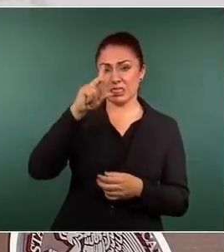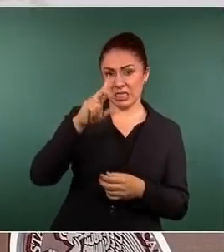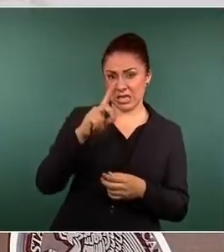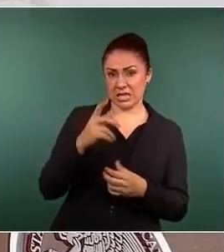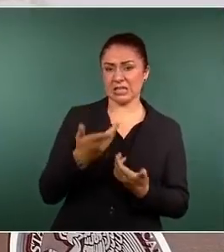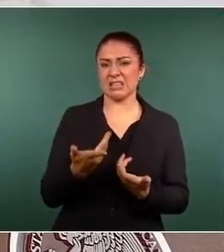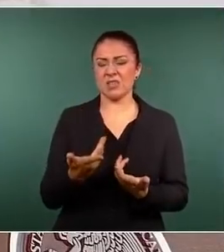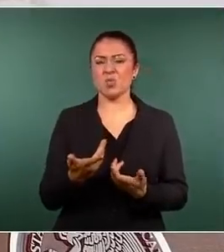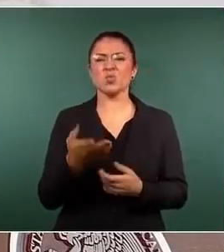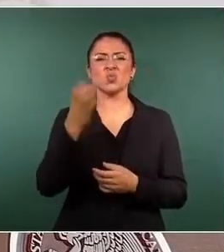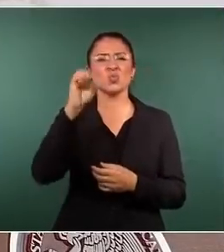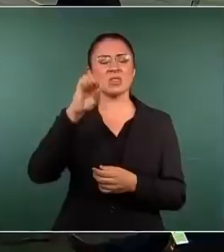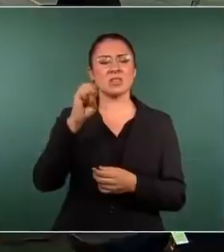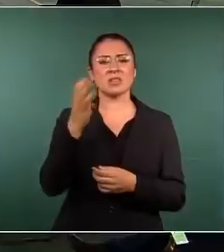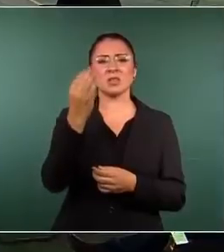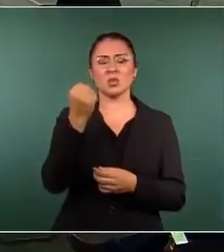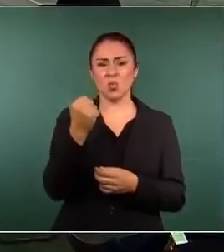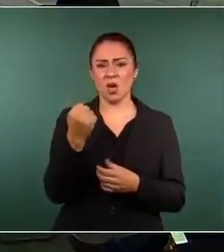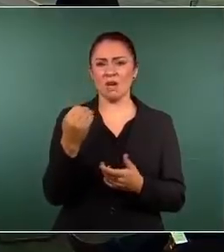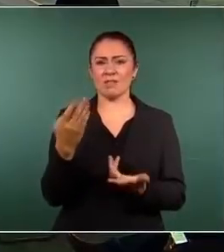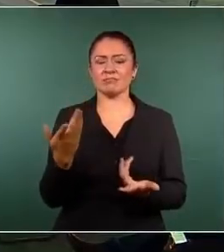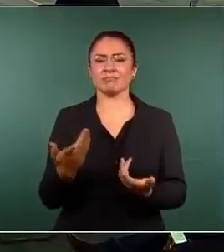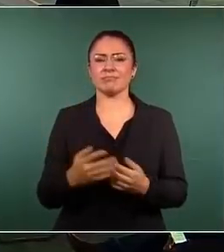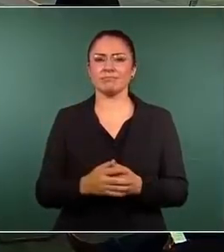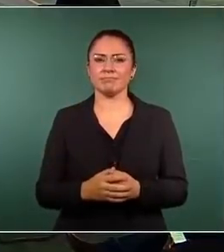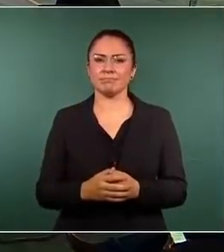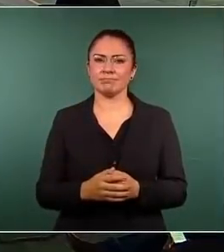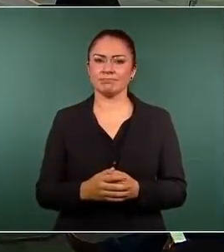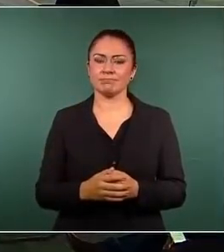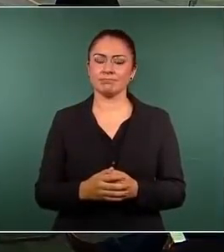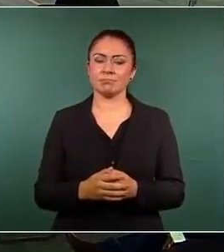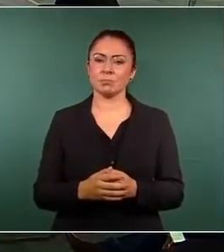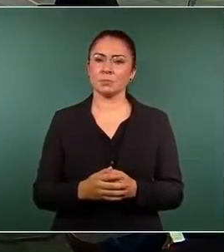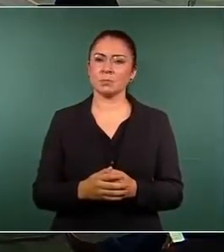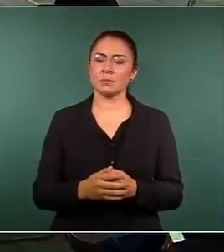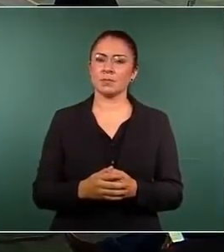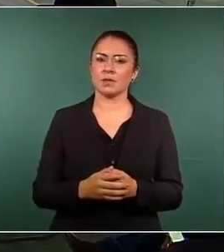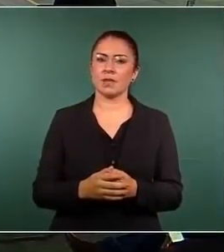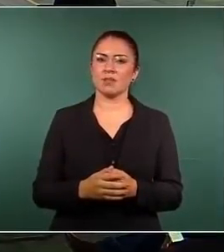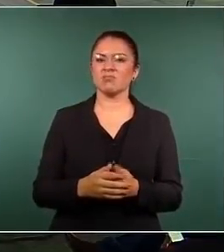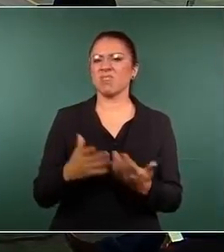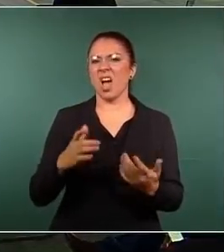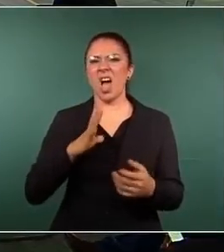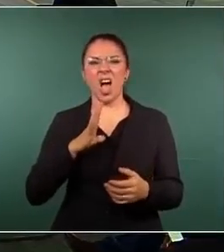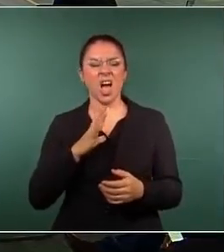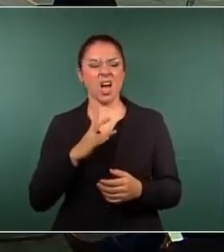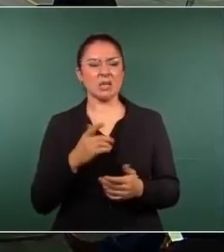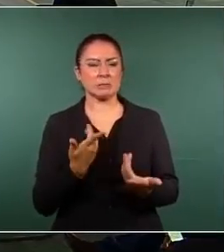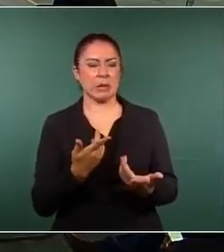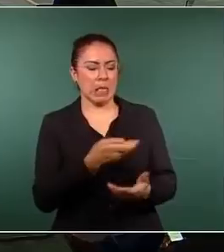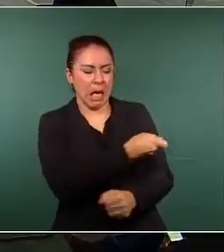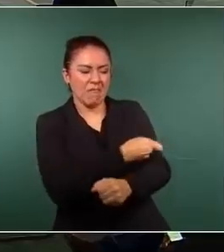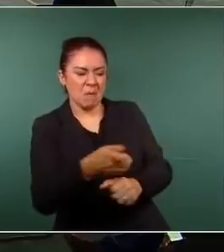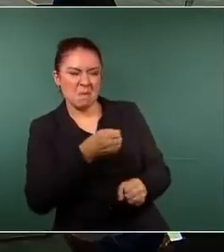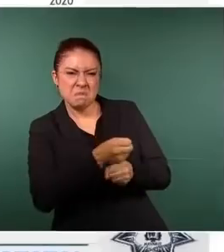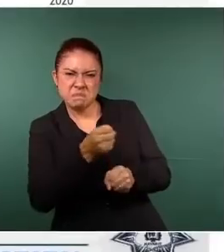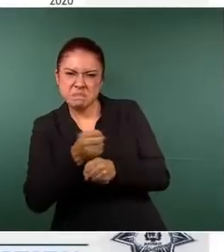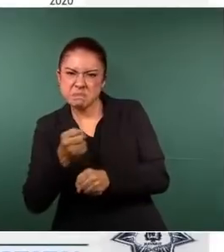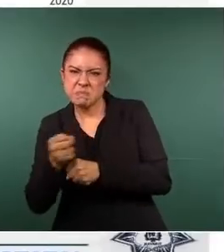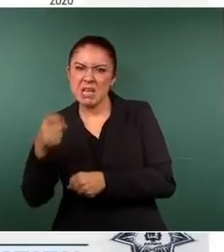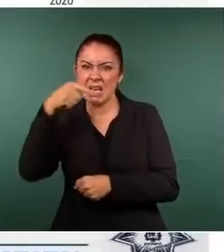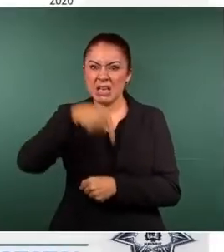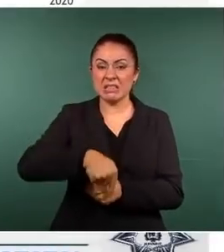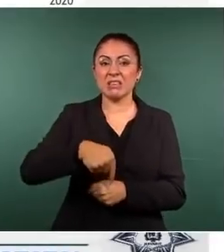69 casos durante los últimos seis meses en el tema de violencia familiar nayarit se ubica en el peldaño